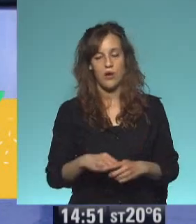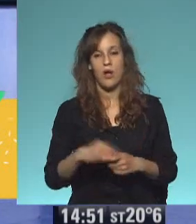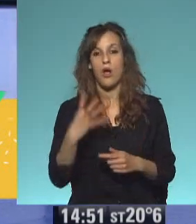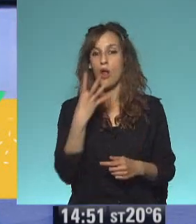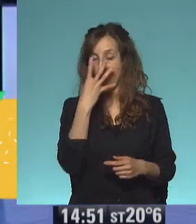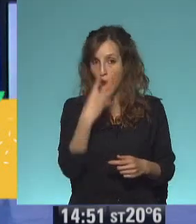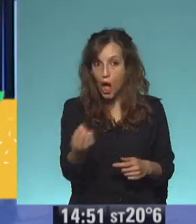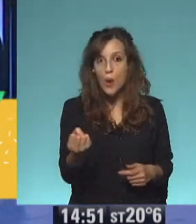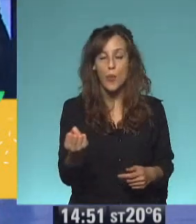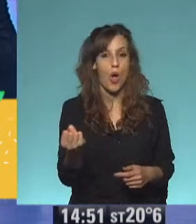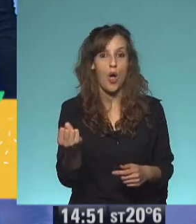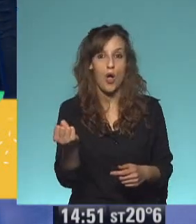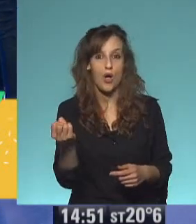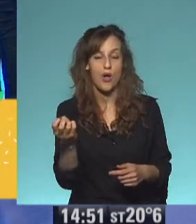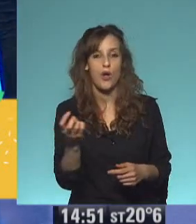El lobo no quiere sacar a la chiva.